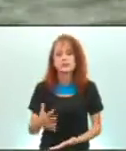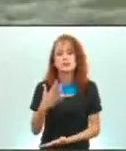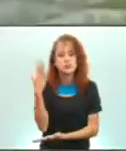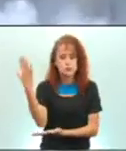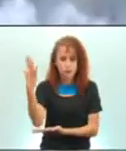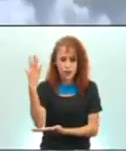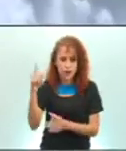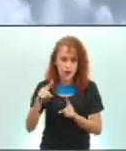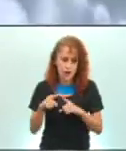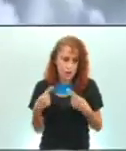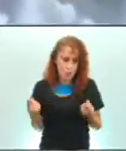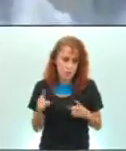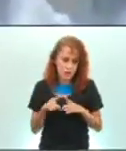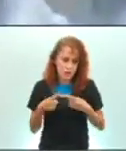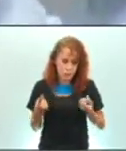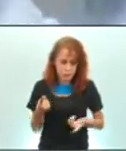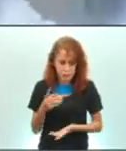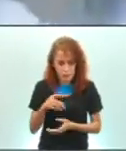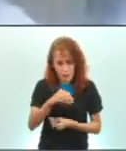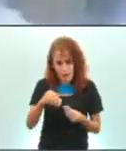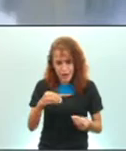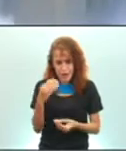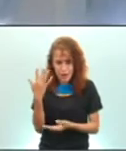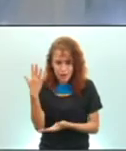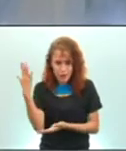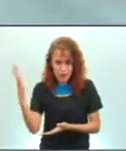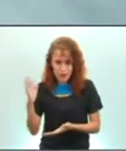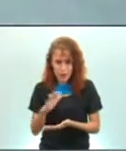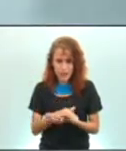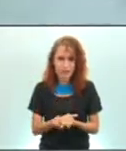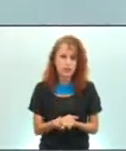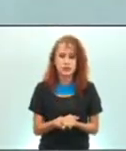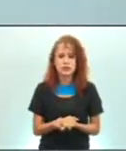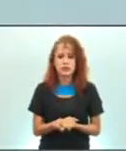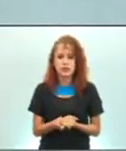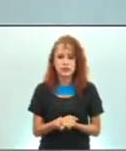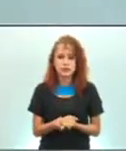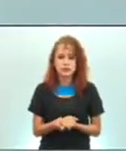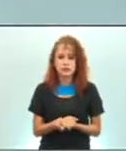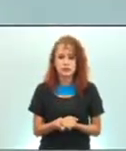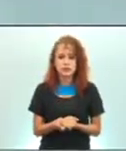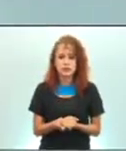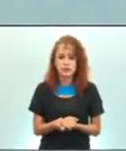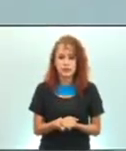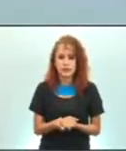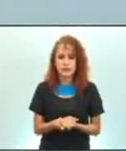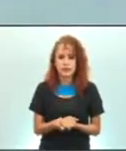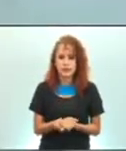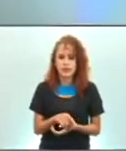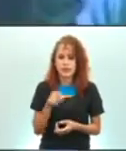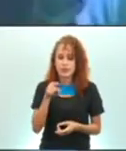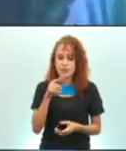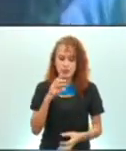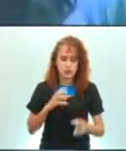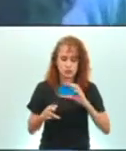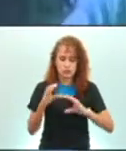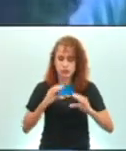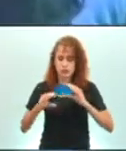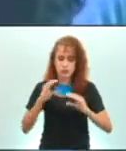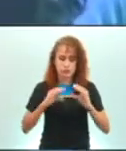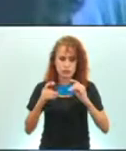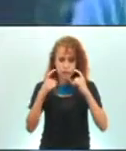consecuencia del cambio climático, aspecto del que no hay evidencias conclusivas y sobre el cual se ha generado un